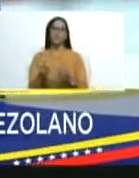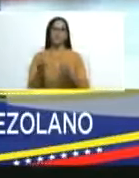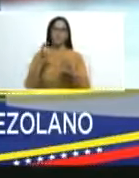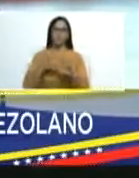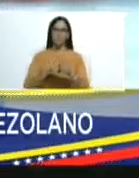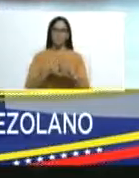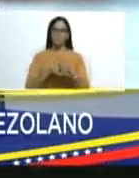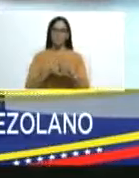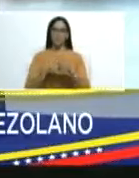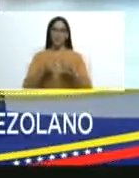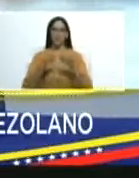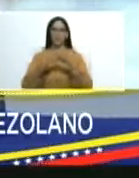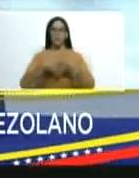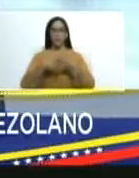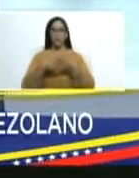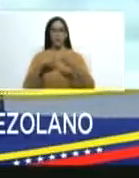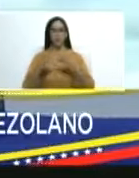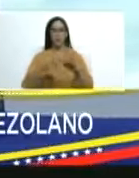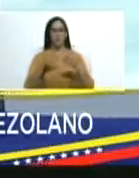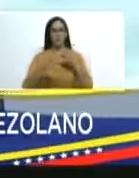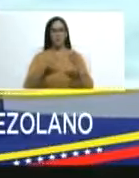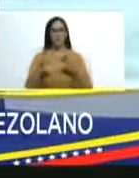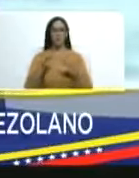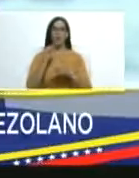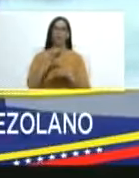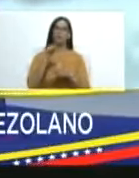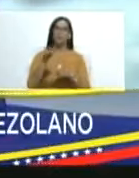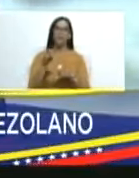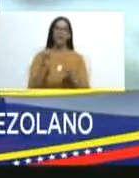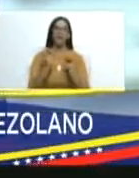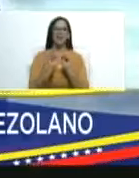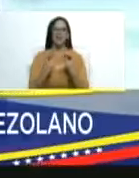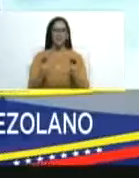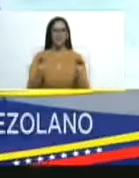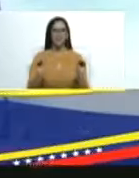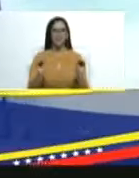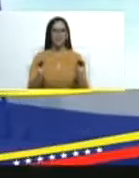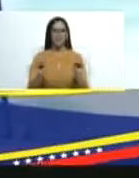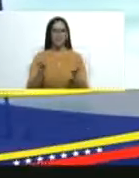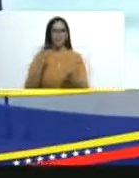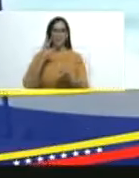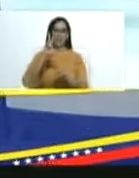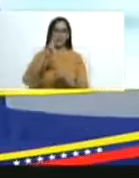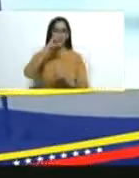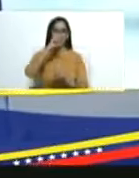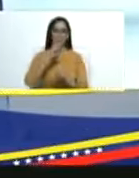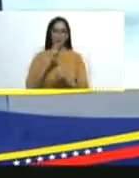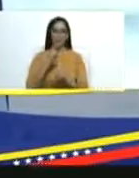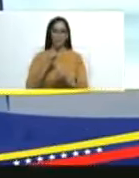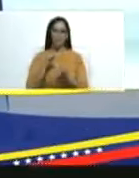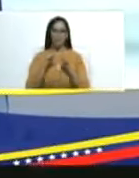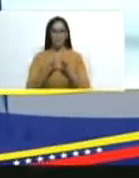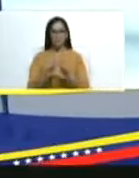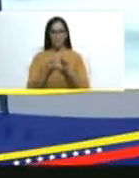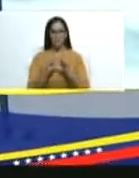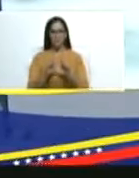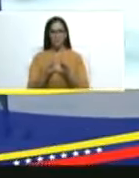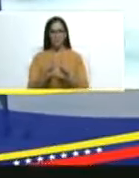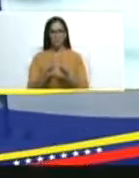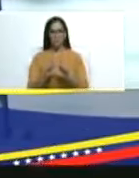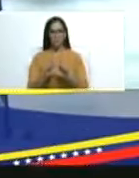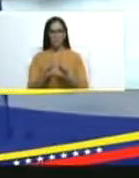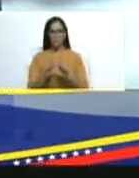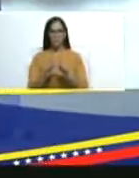del motor productivo con esto que usted acaba de anunciar. 3 años consecutivos siendo